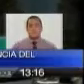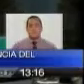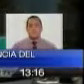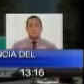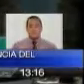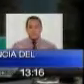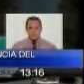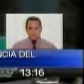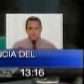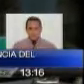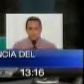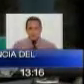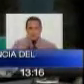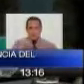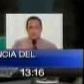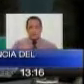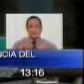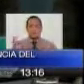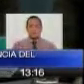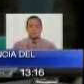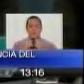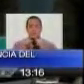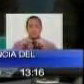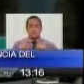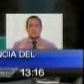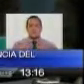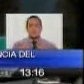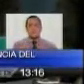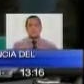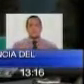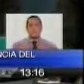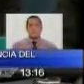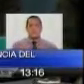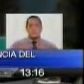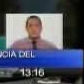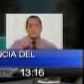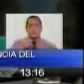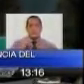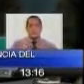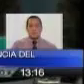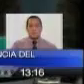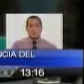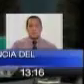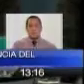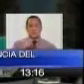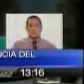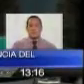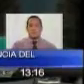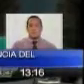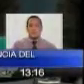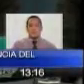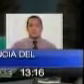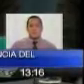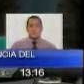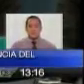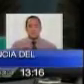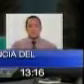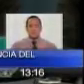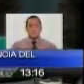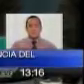Cuando llegamos a la reunión, solo se encontraba la presidenta de la sala y el presidente del Poder Judicial,